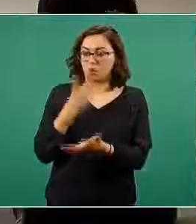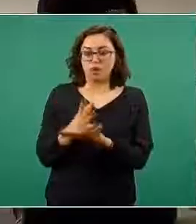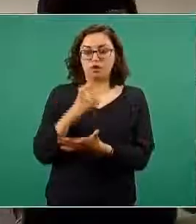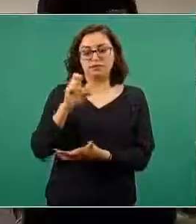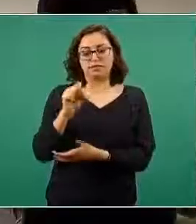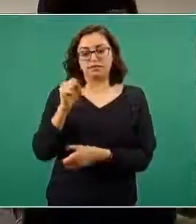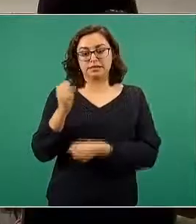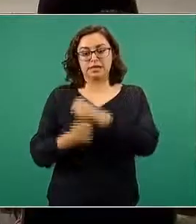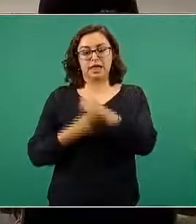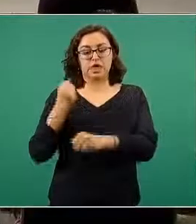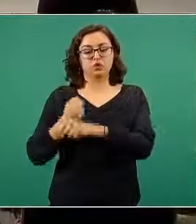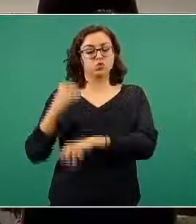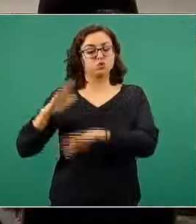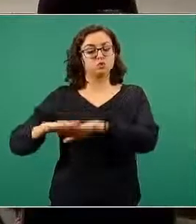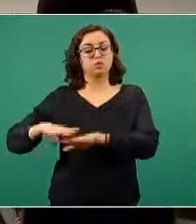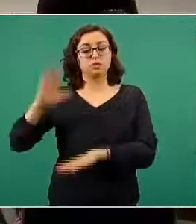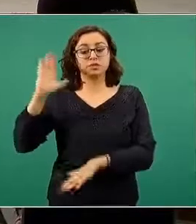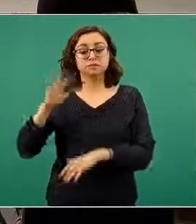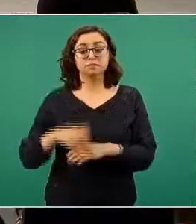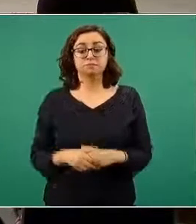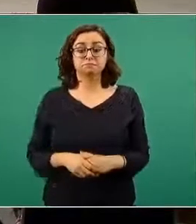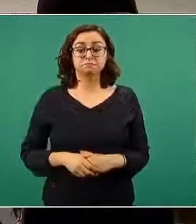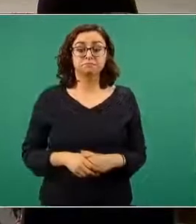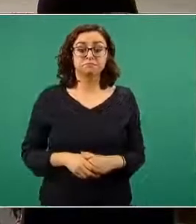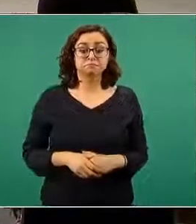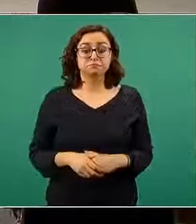más de edad. Entonces, si hay un